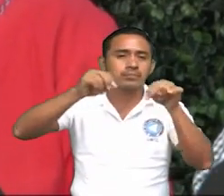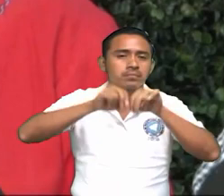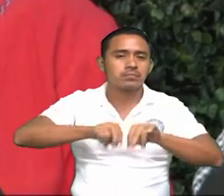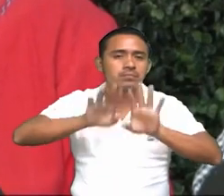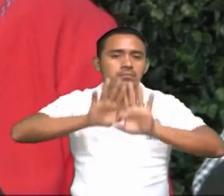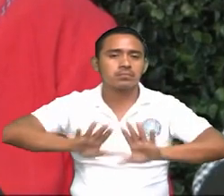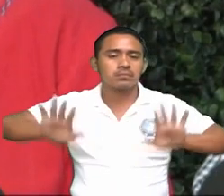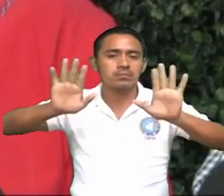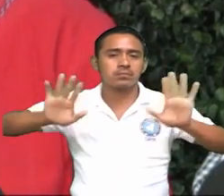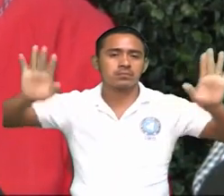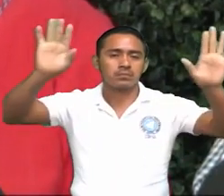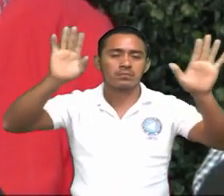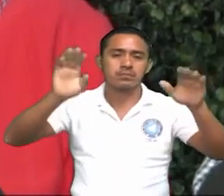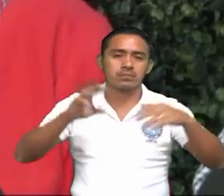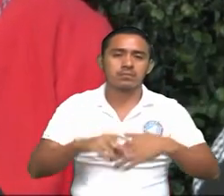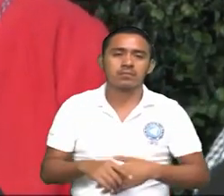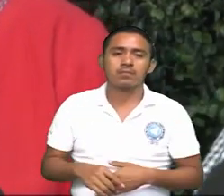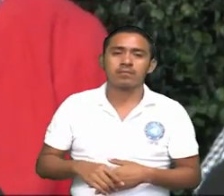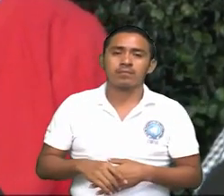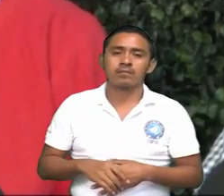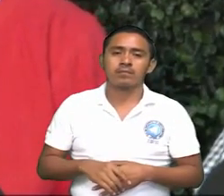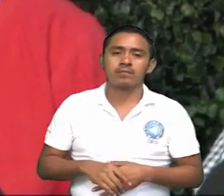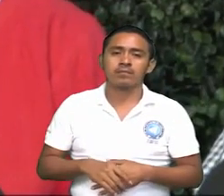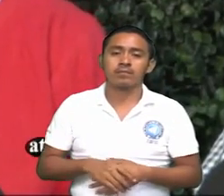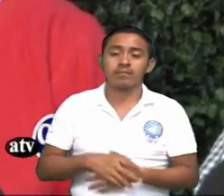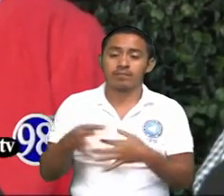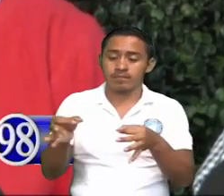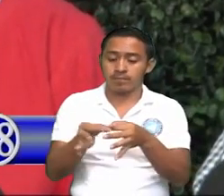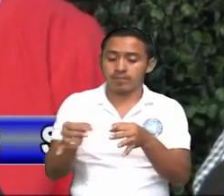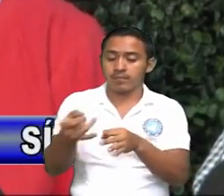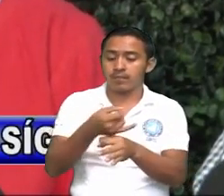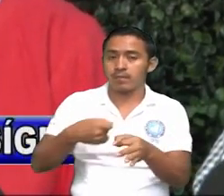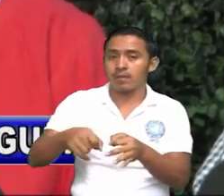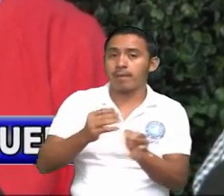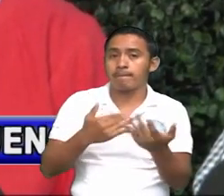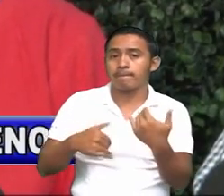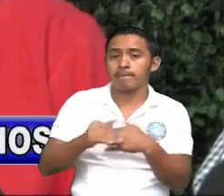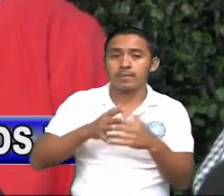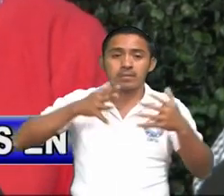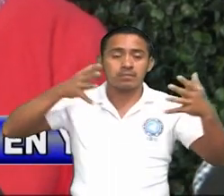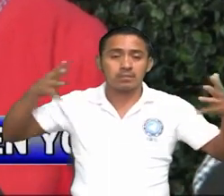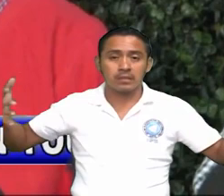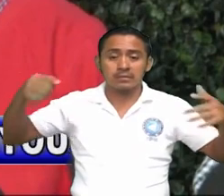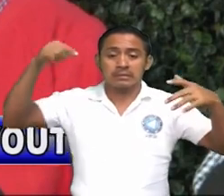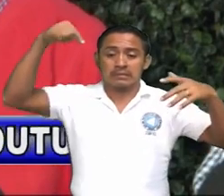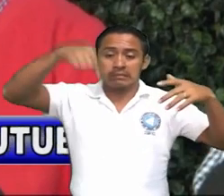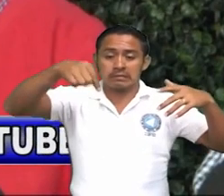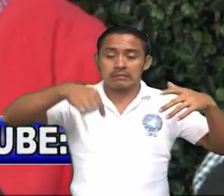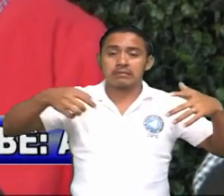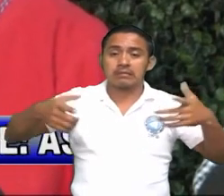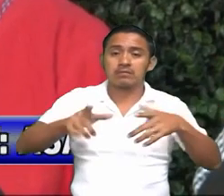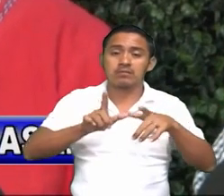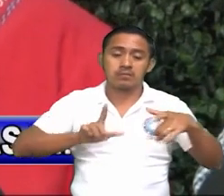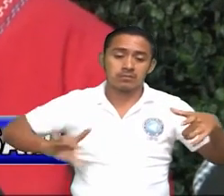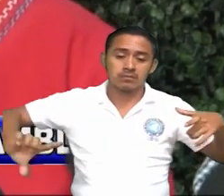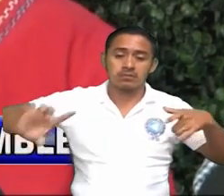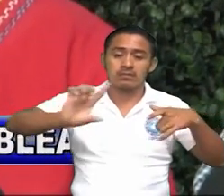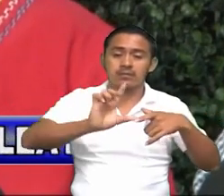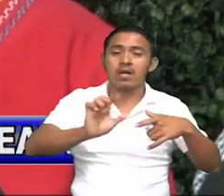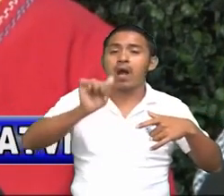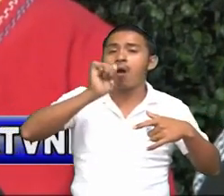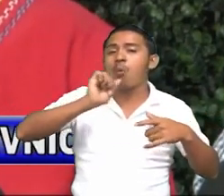como les decía, la isla más grande dentro de un lago de agua